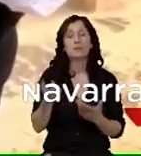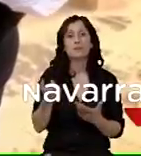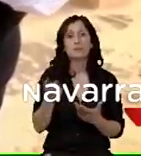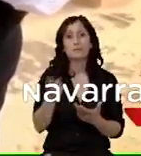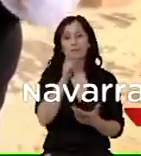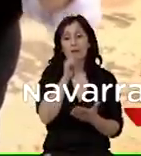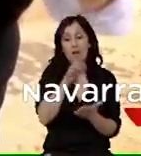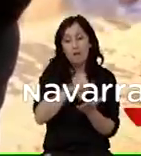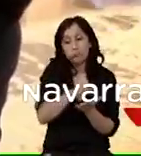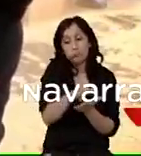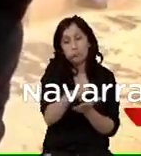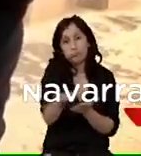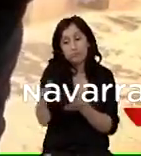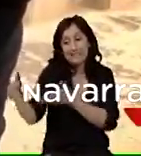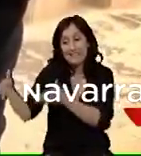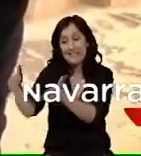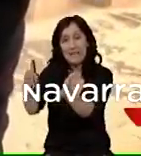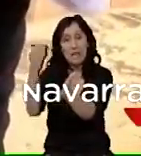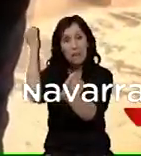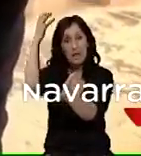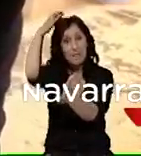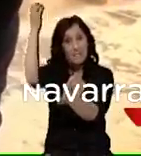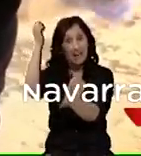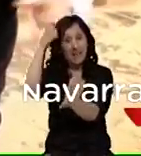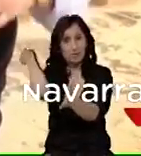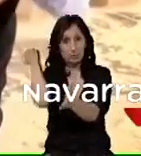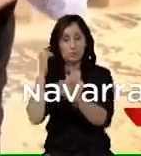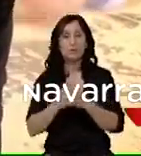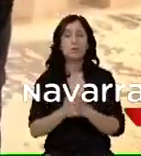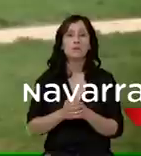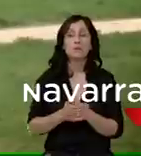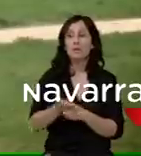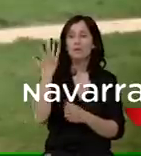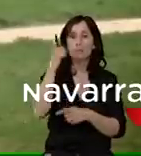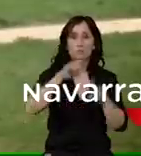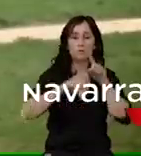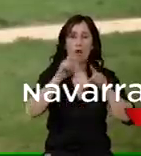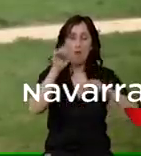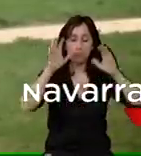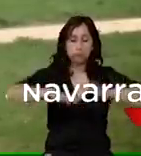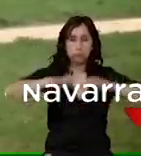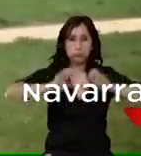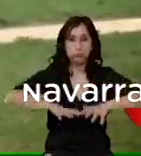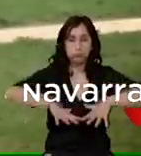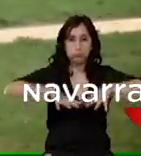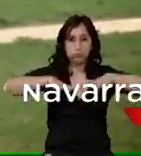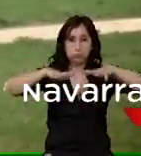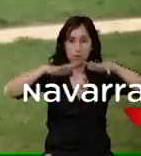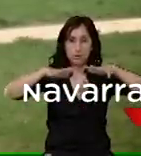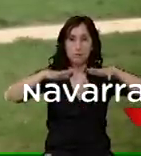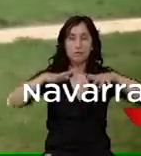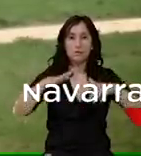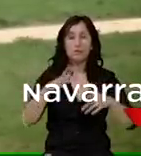Canal Imperial de Aragón, que hace es evitar las riadas, que como no había ninguna regulación, pues la mayoría de las tierras, muchas estaban